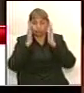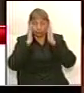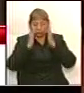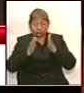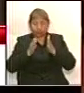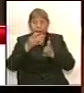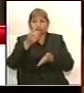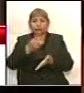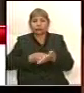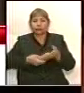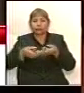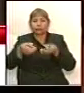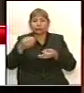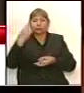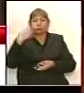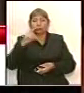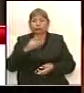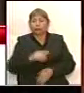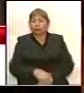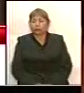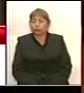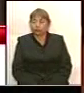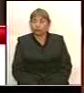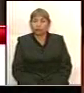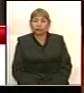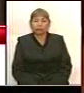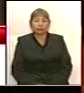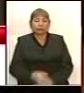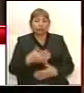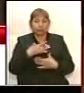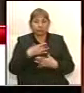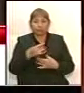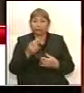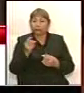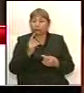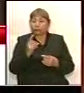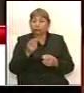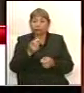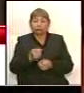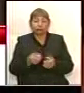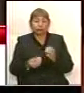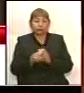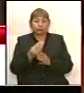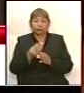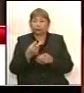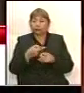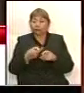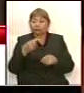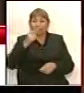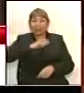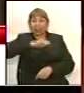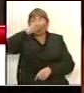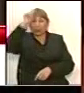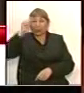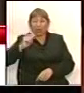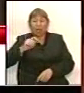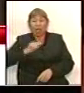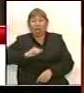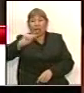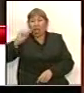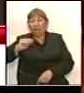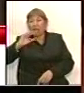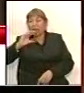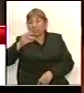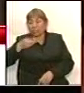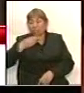el financiamiento para las... lo que son los intereses, pero los agricultores desde Tumbes hasta Ancash, ubicados